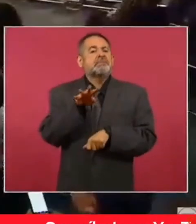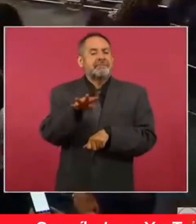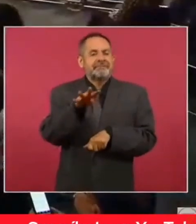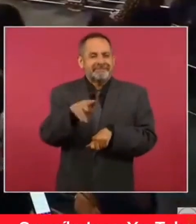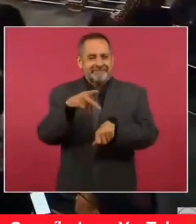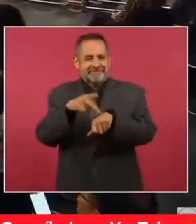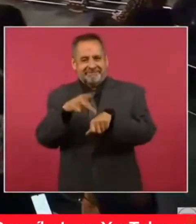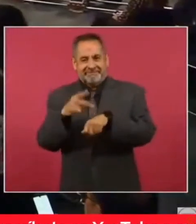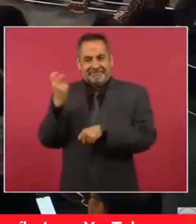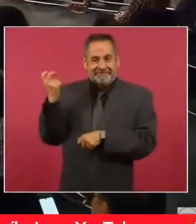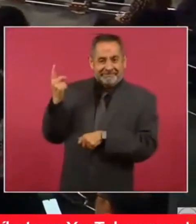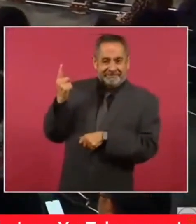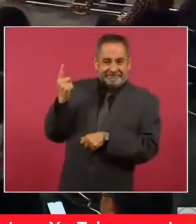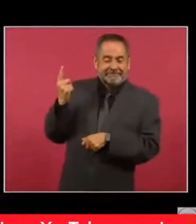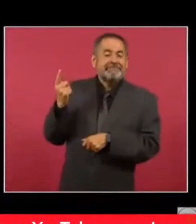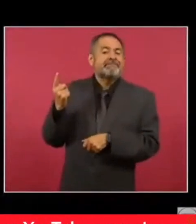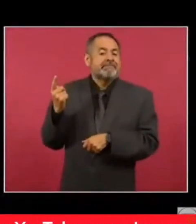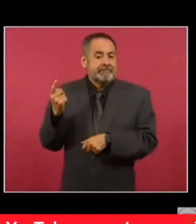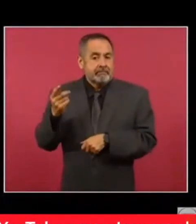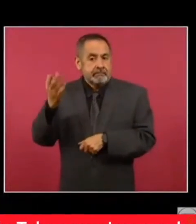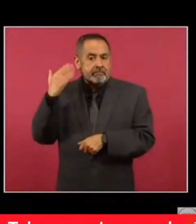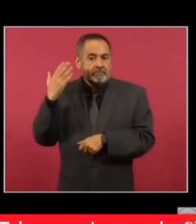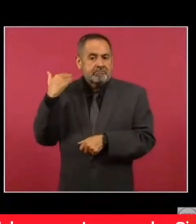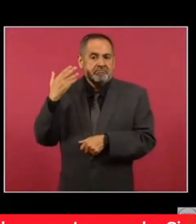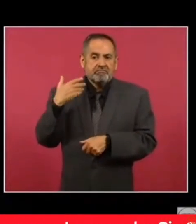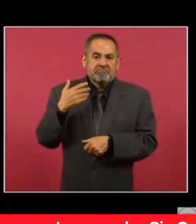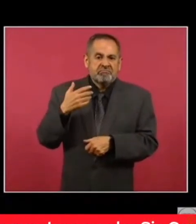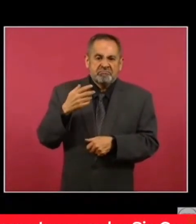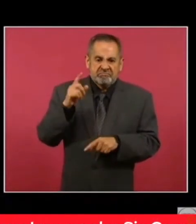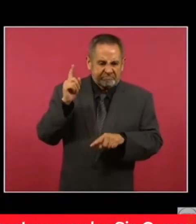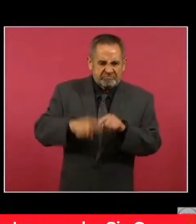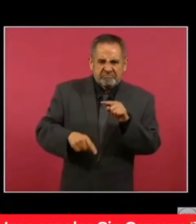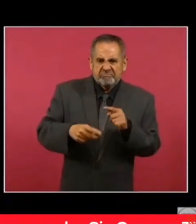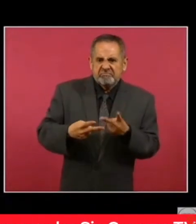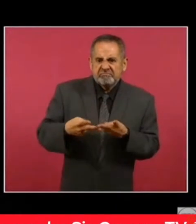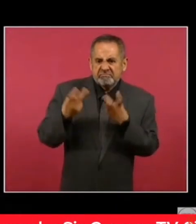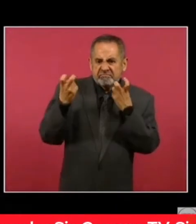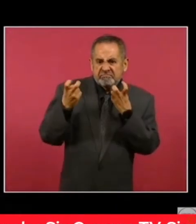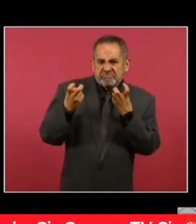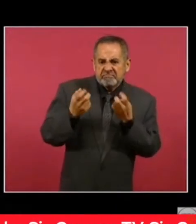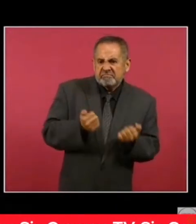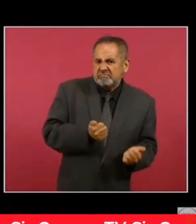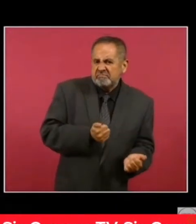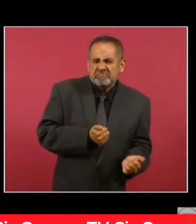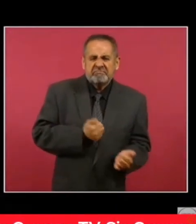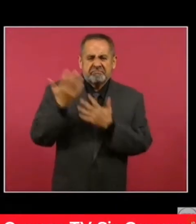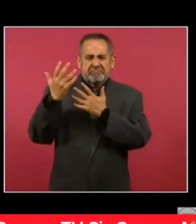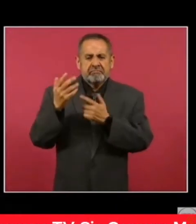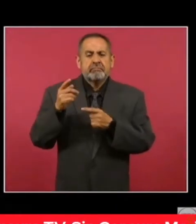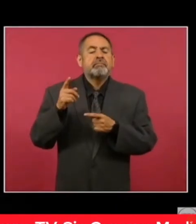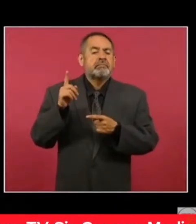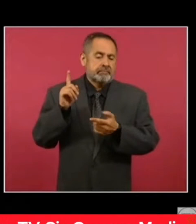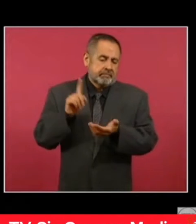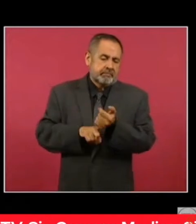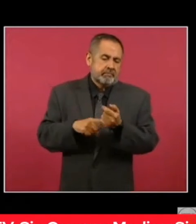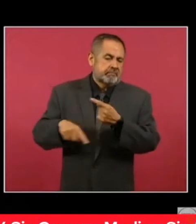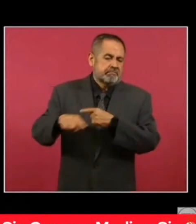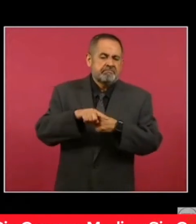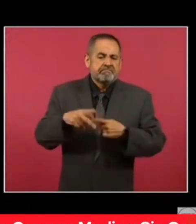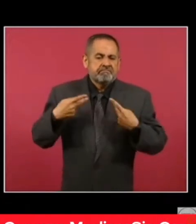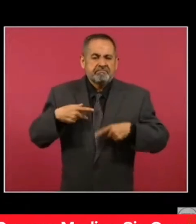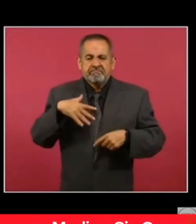Chacalcingo, que salió, más bien fue arrebatada del sitio por los traficantes de